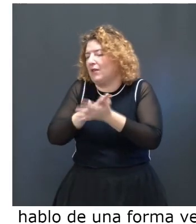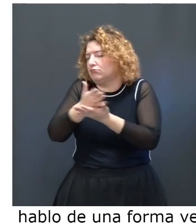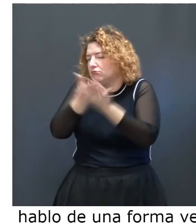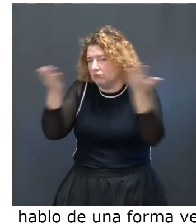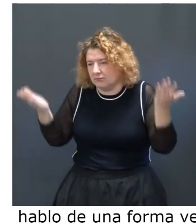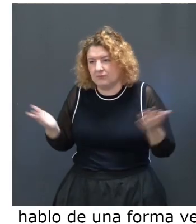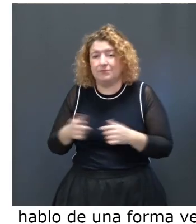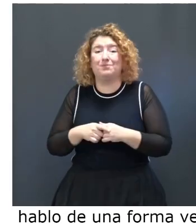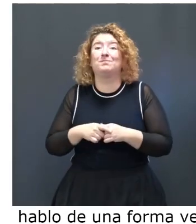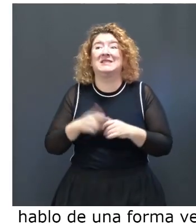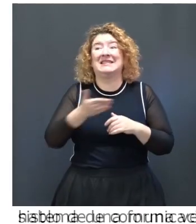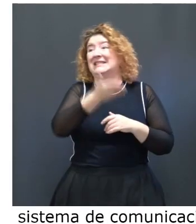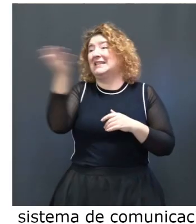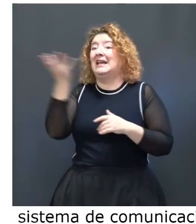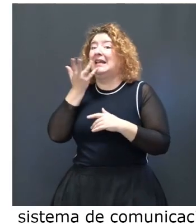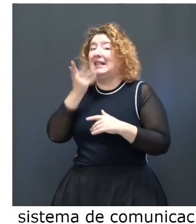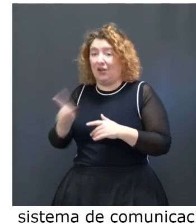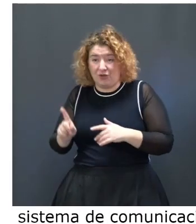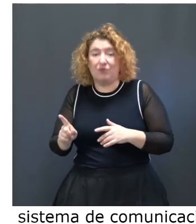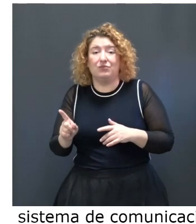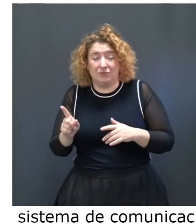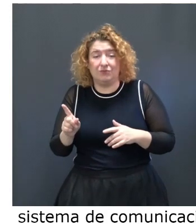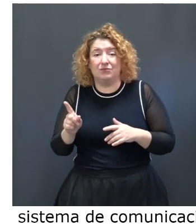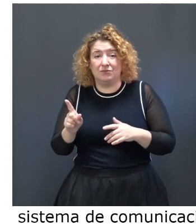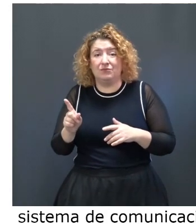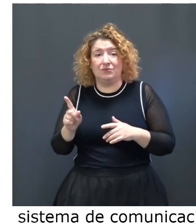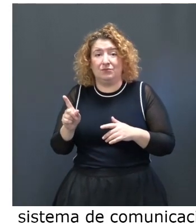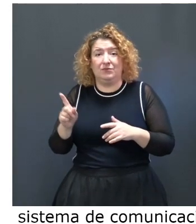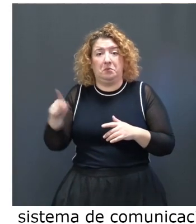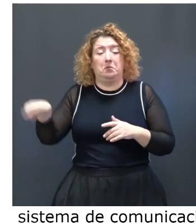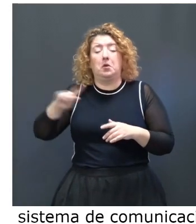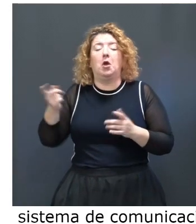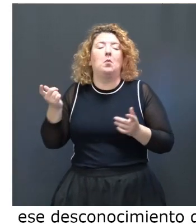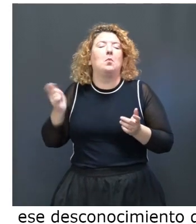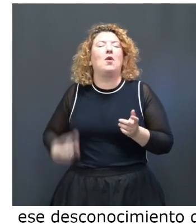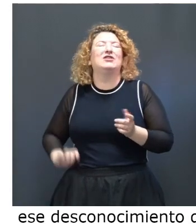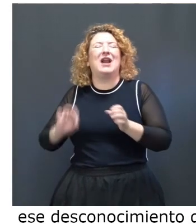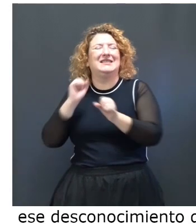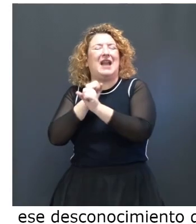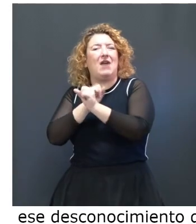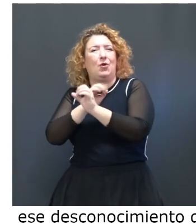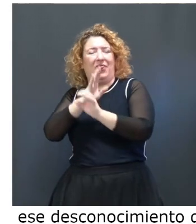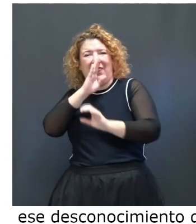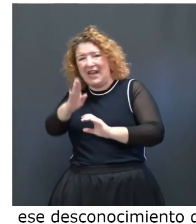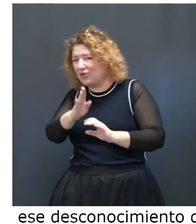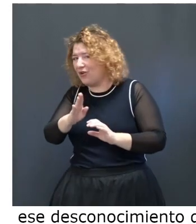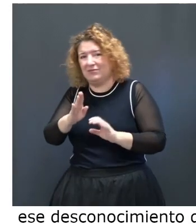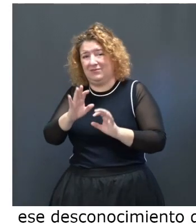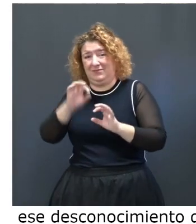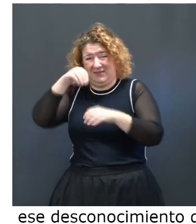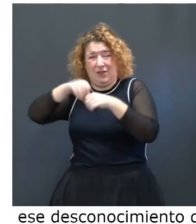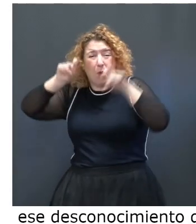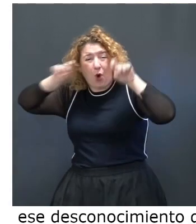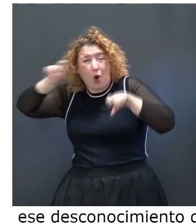que ese desconocimiento que pueden llegar a tener muchos de los profesionales que no están implicados directamente a lo mejor en el proceso de enseñanza-aprendizaje